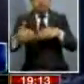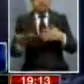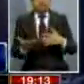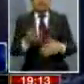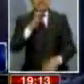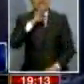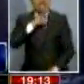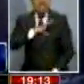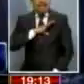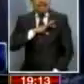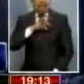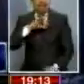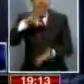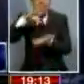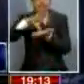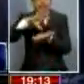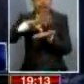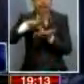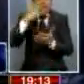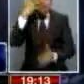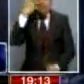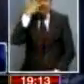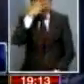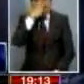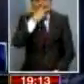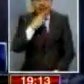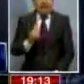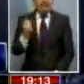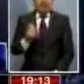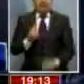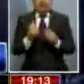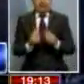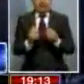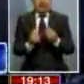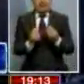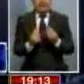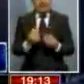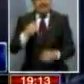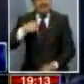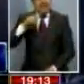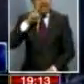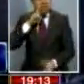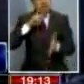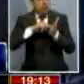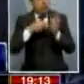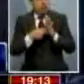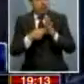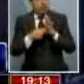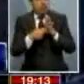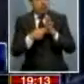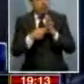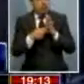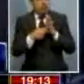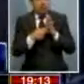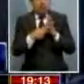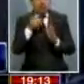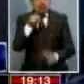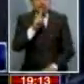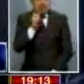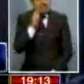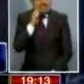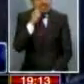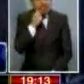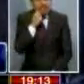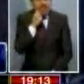Chile es un país maravilloso y el que tengamos problemas aún no